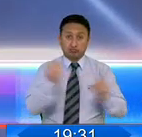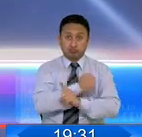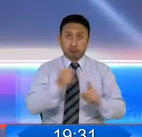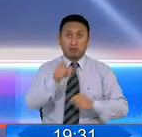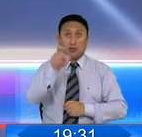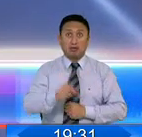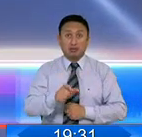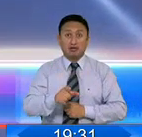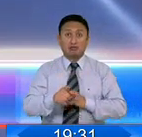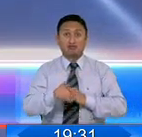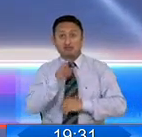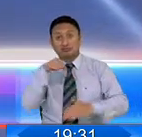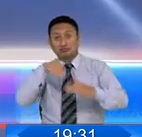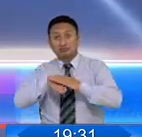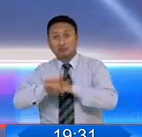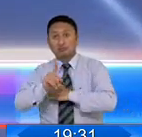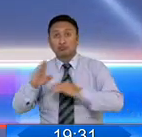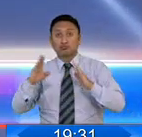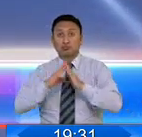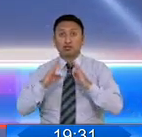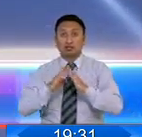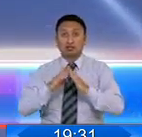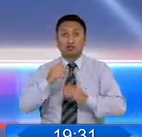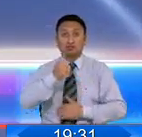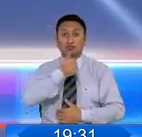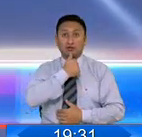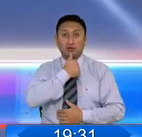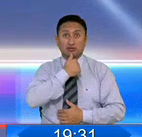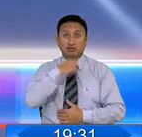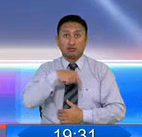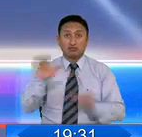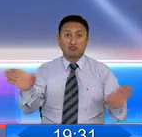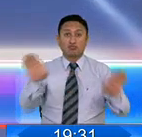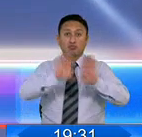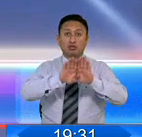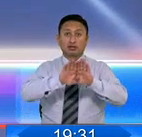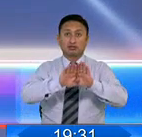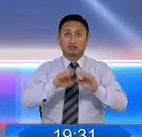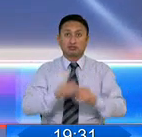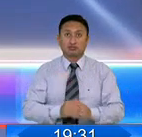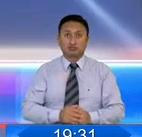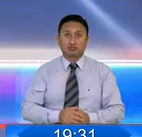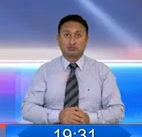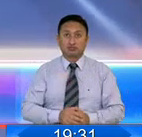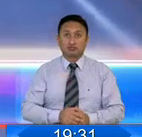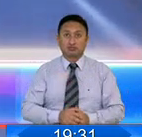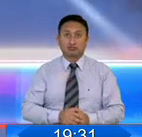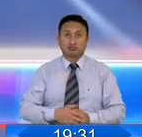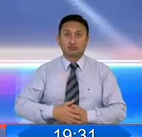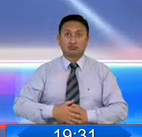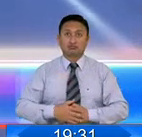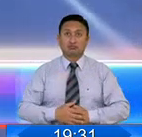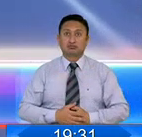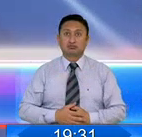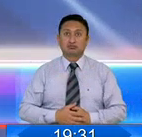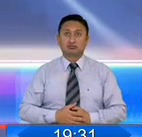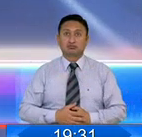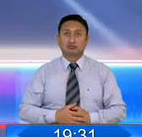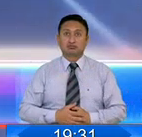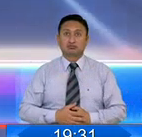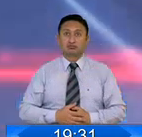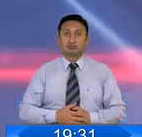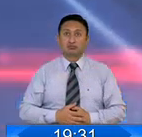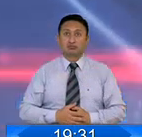involucrados ingresaron a un conjunto residencial privado y cerraron las puertas para eludir la acción de la justicia. Grabado y tu nombre